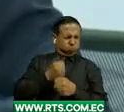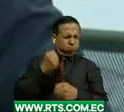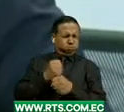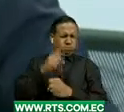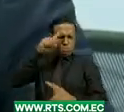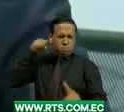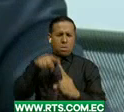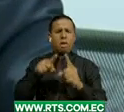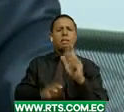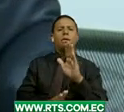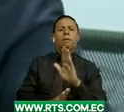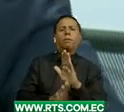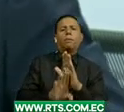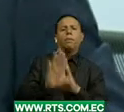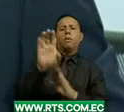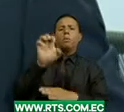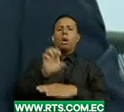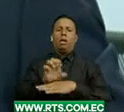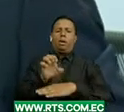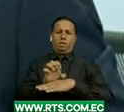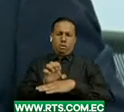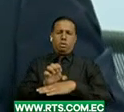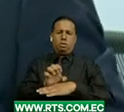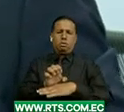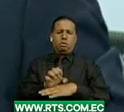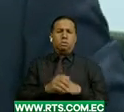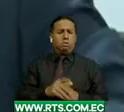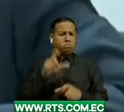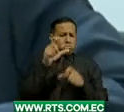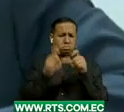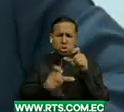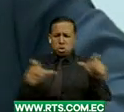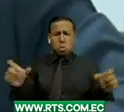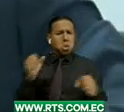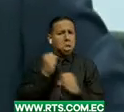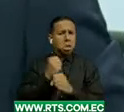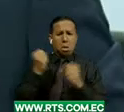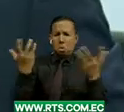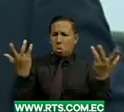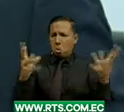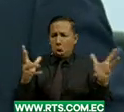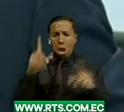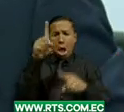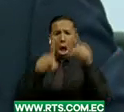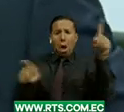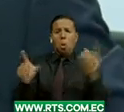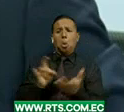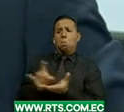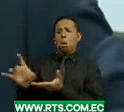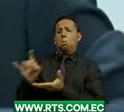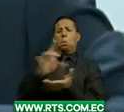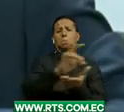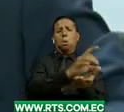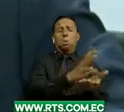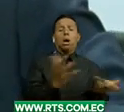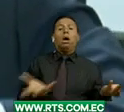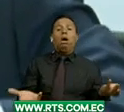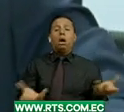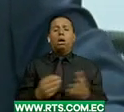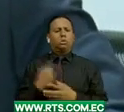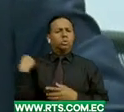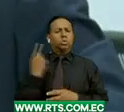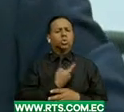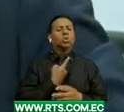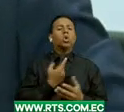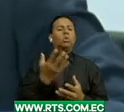trabajando los ciudadanos quedarían sin empleos que salgan del sector público la masa salarial ya estamos en